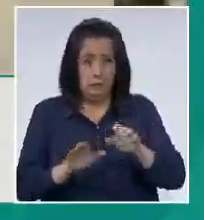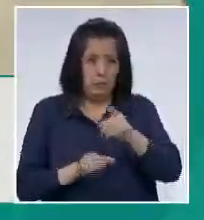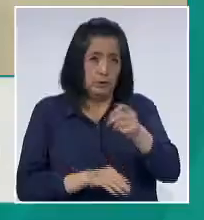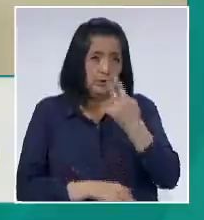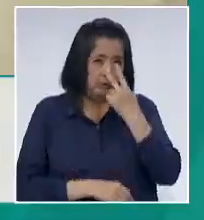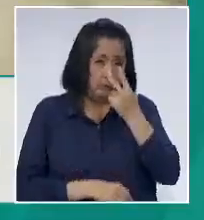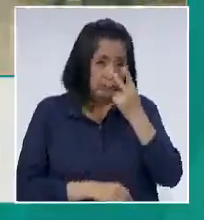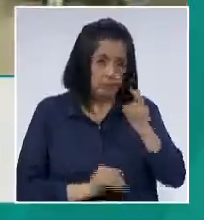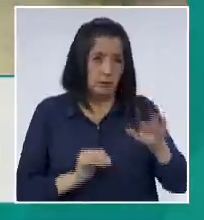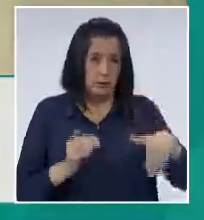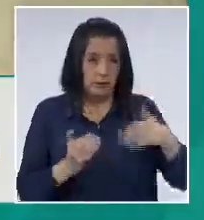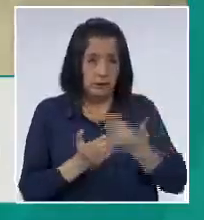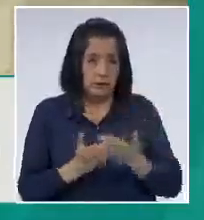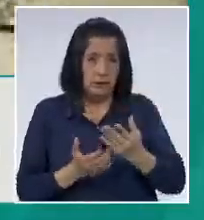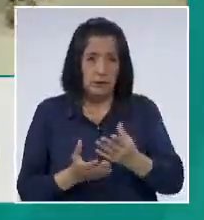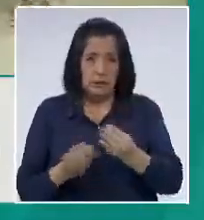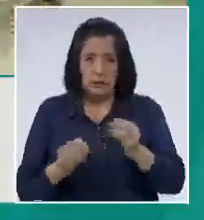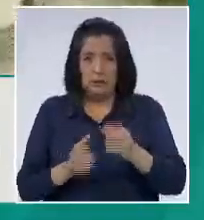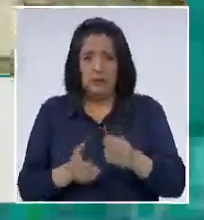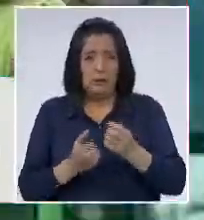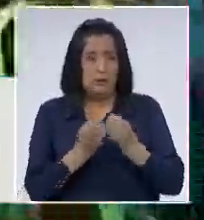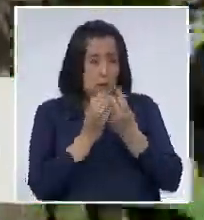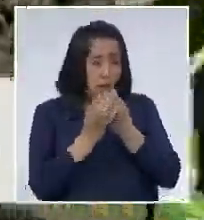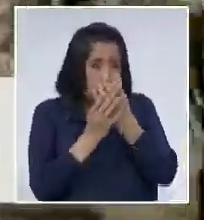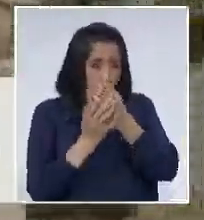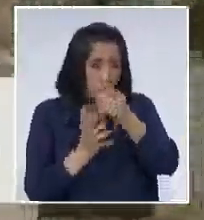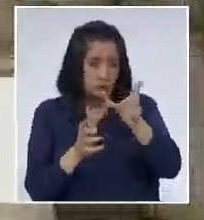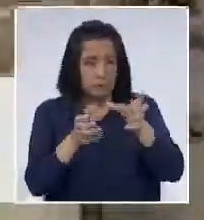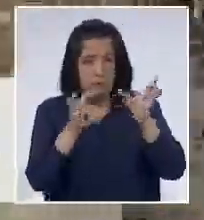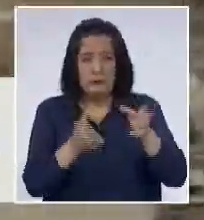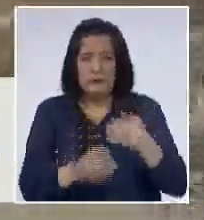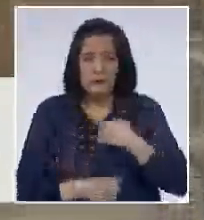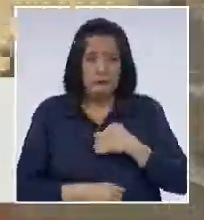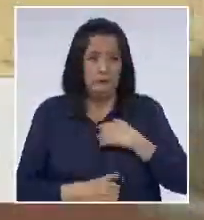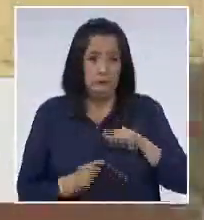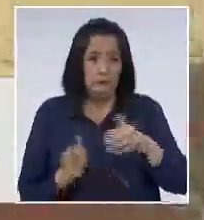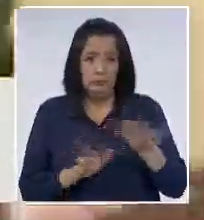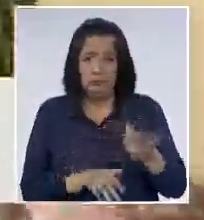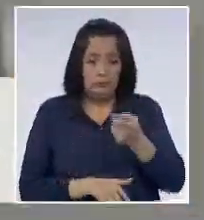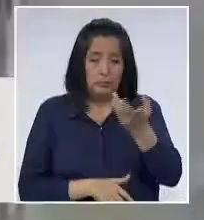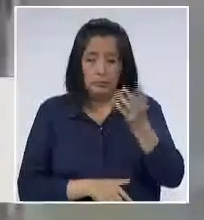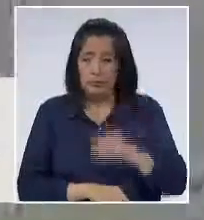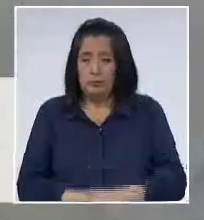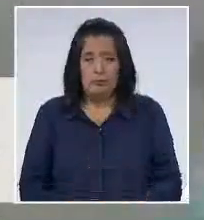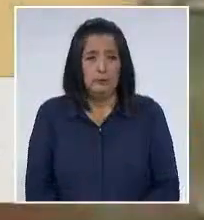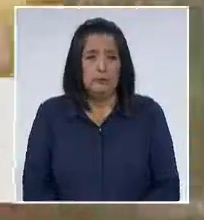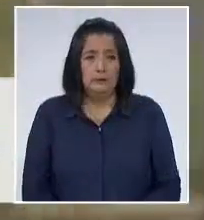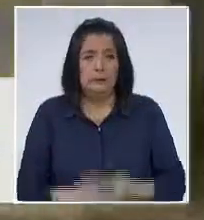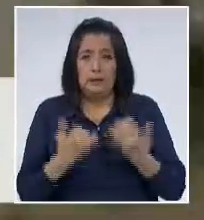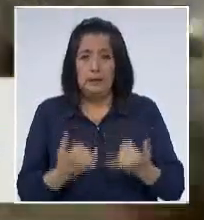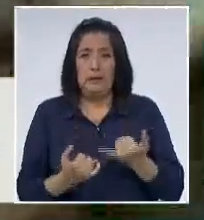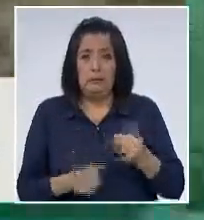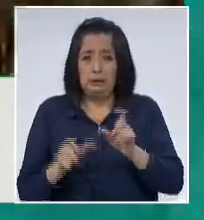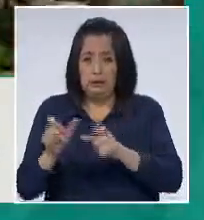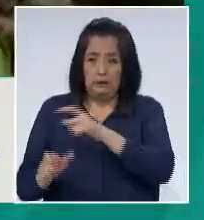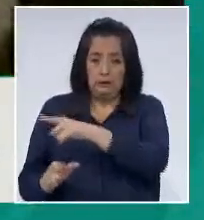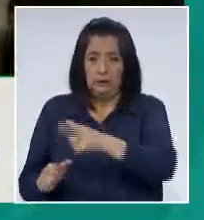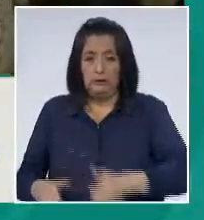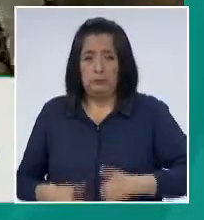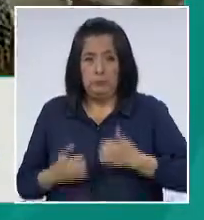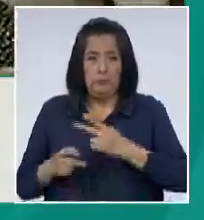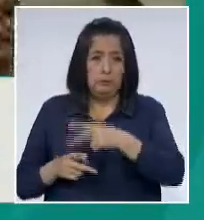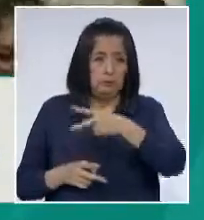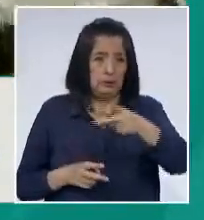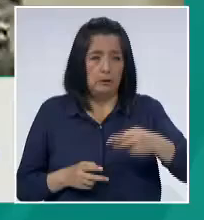bastantes arreglos para esa señora. Lamentablemente falleció en estas circunstancias. Ahora los vecinos están más que